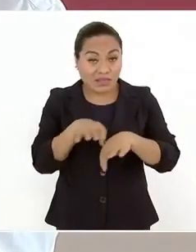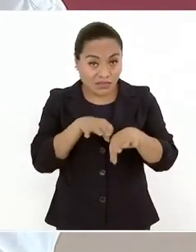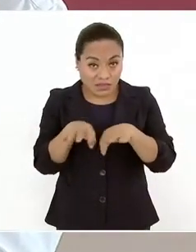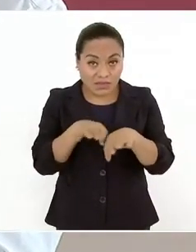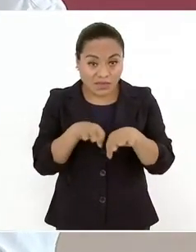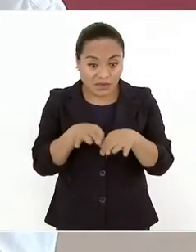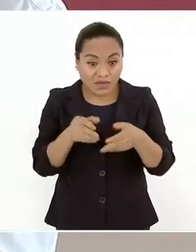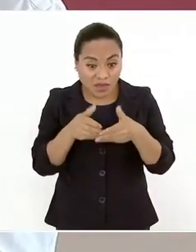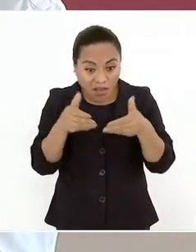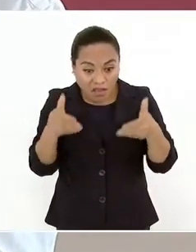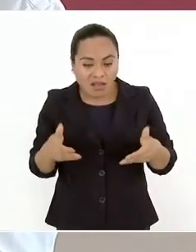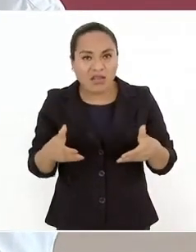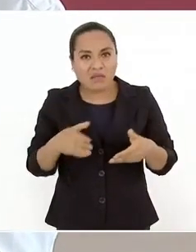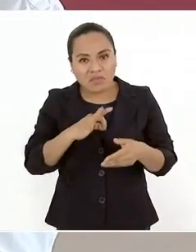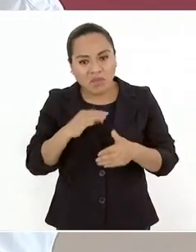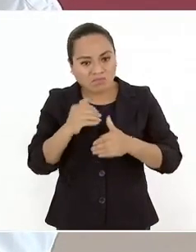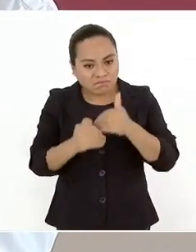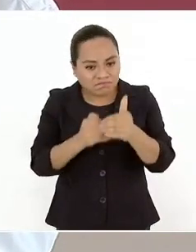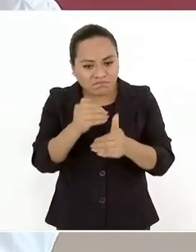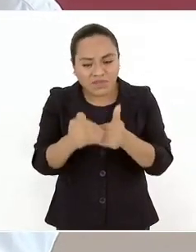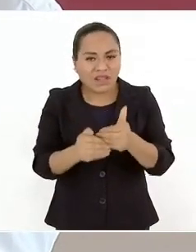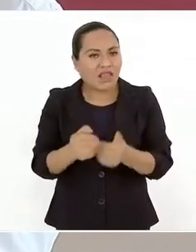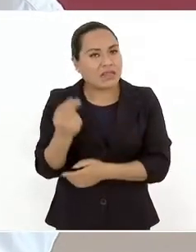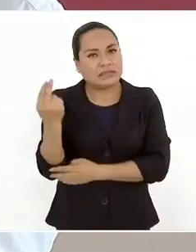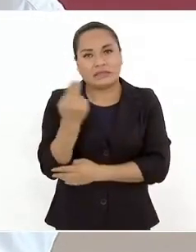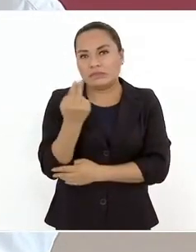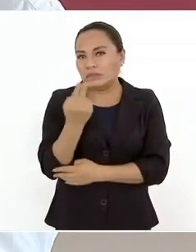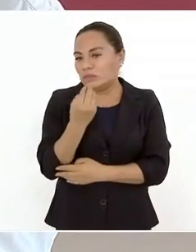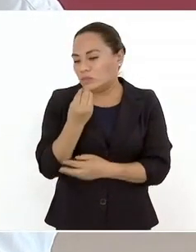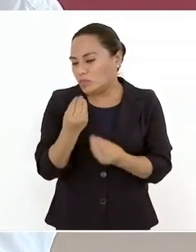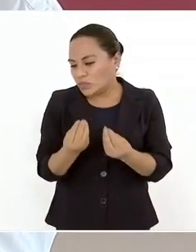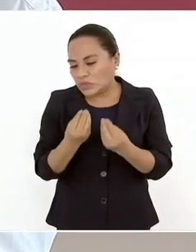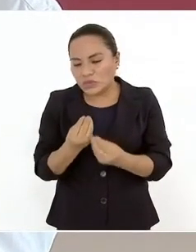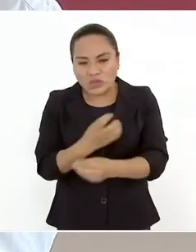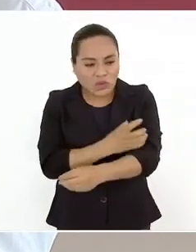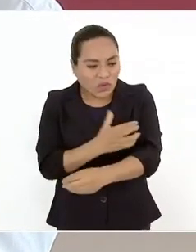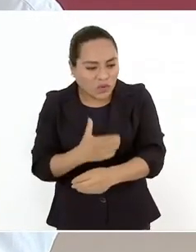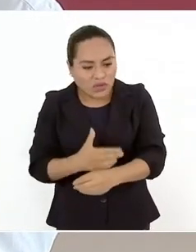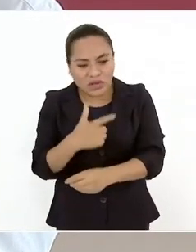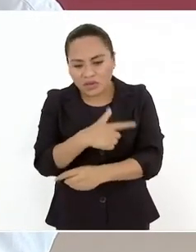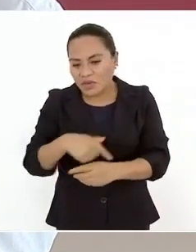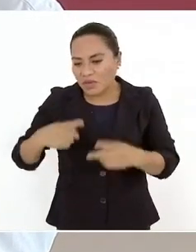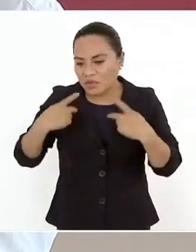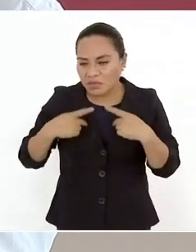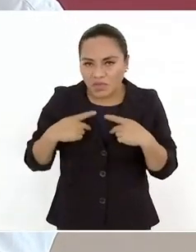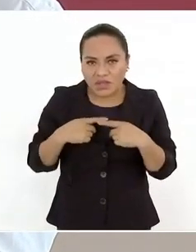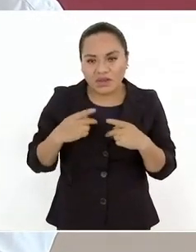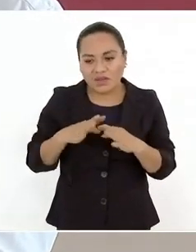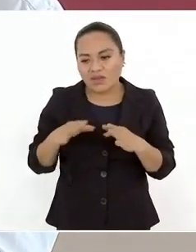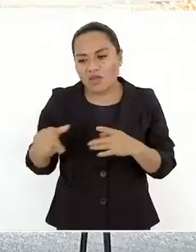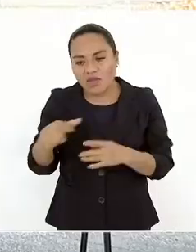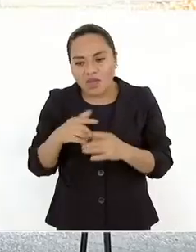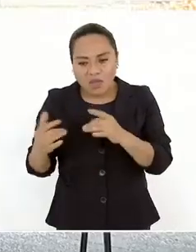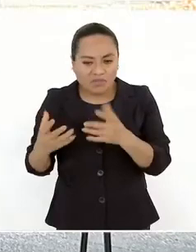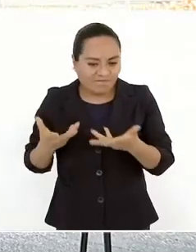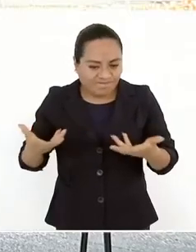que pues ha requerido de muchísima coordinación con los compañeros del corredor y del